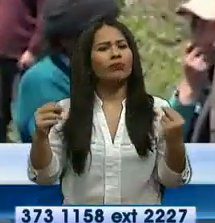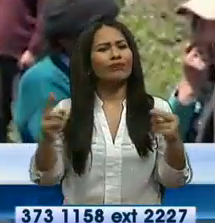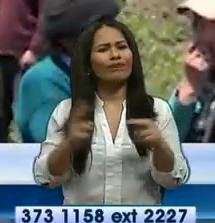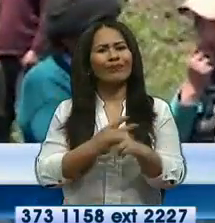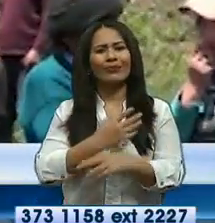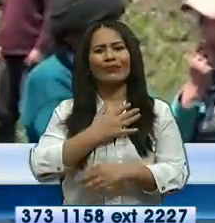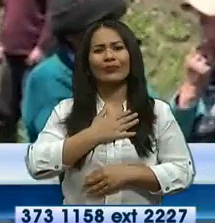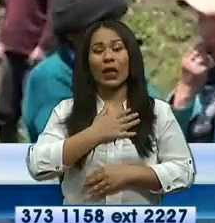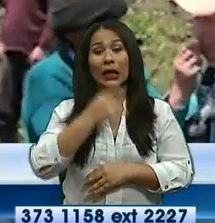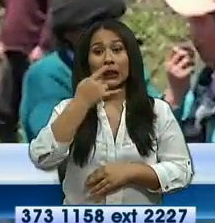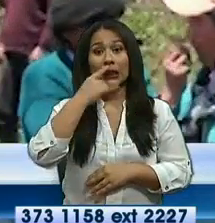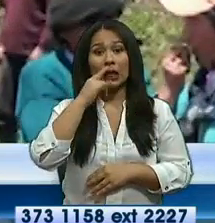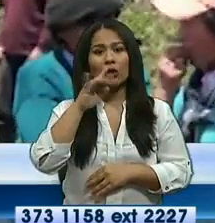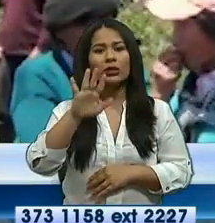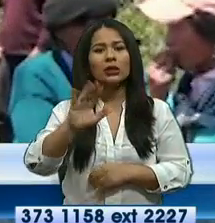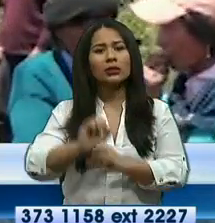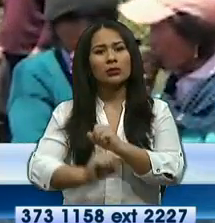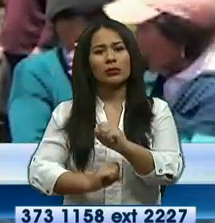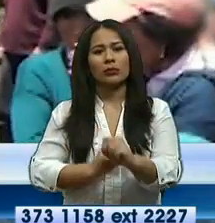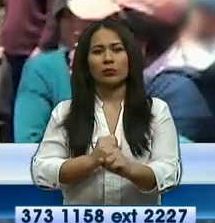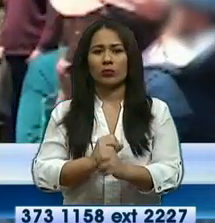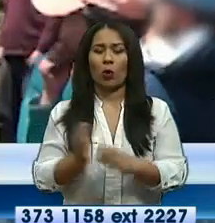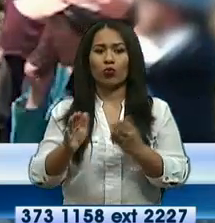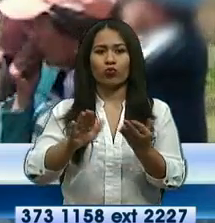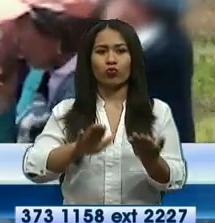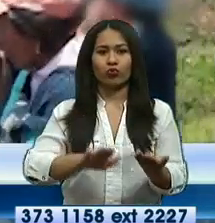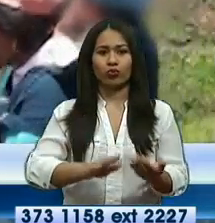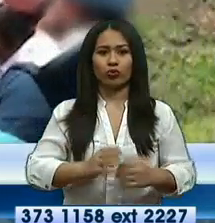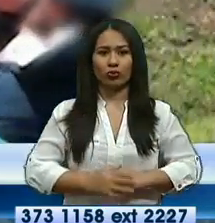menor de 5 años, que